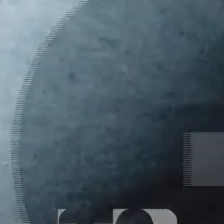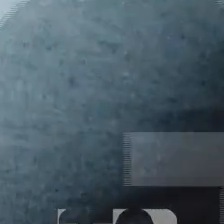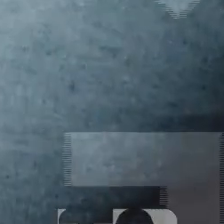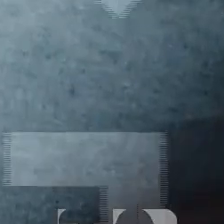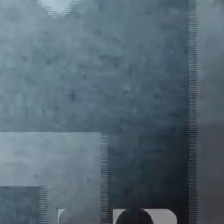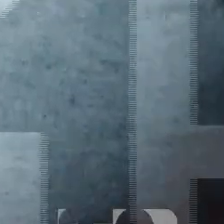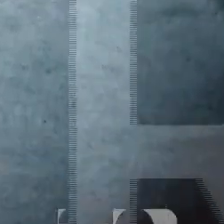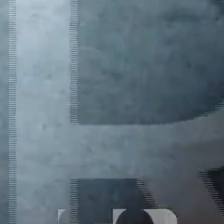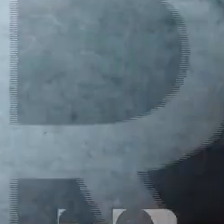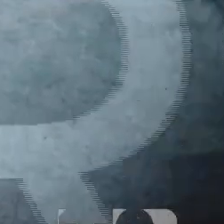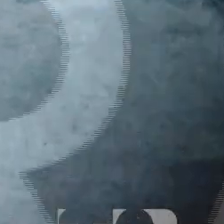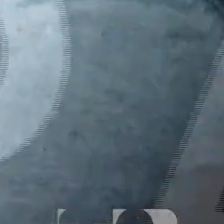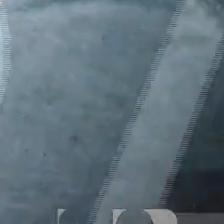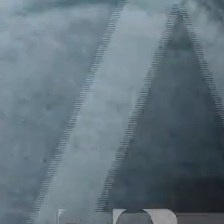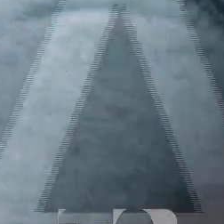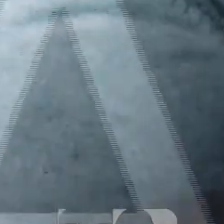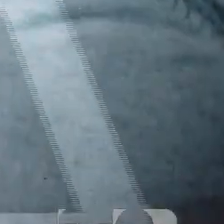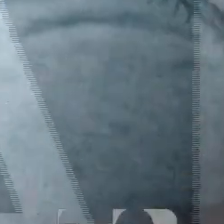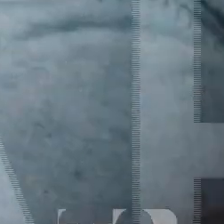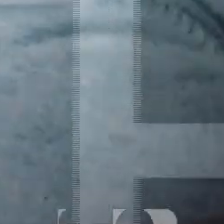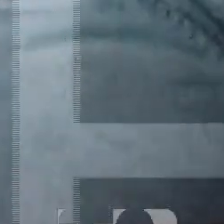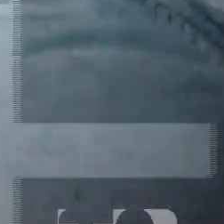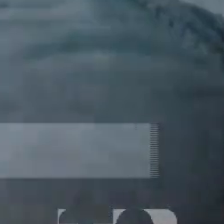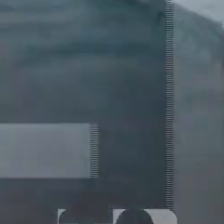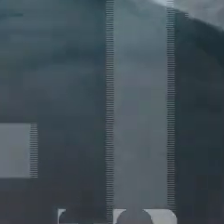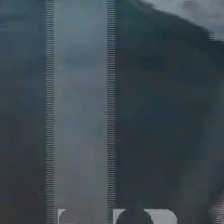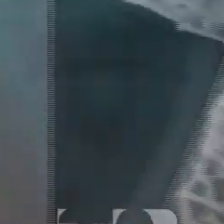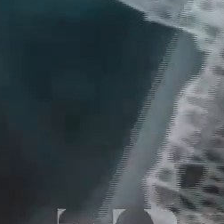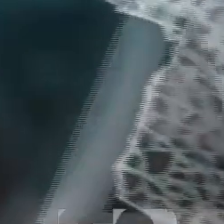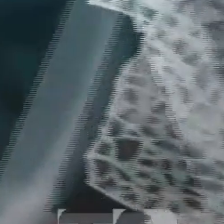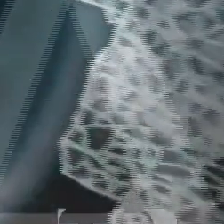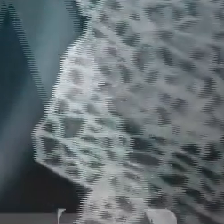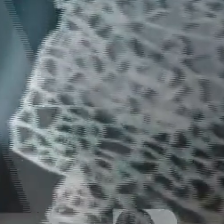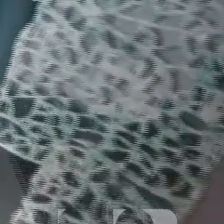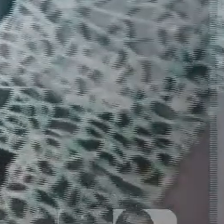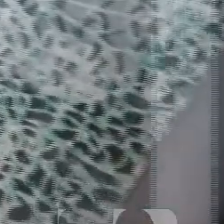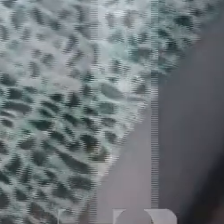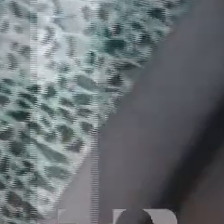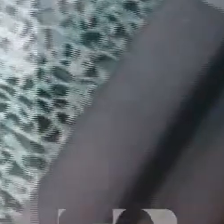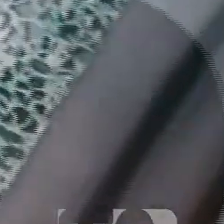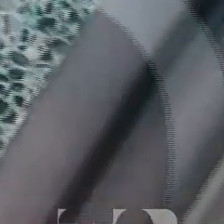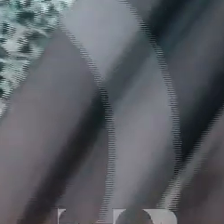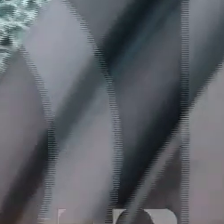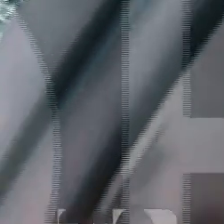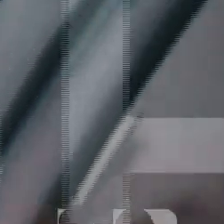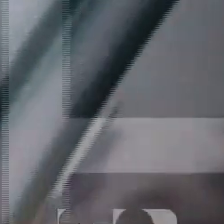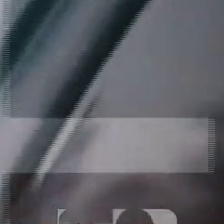Thank you.